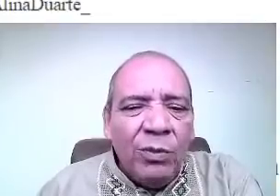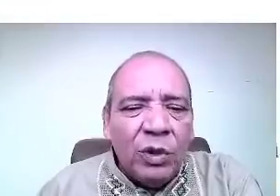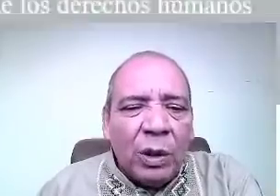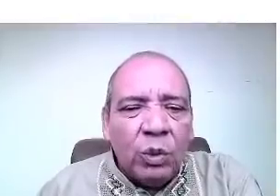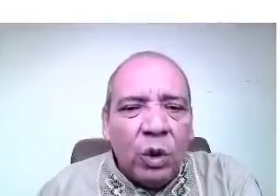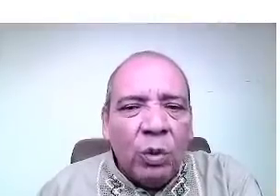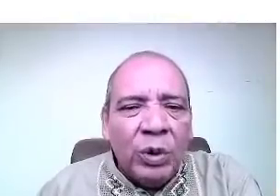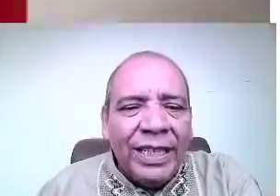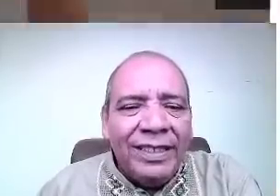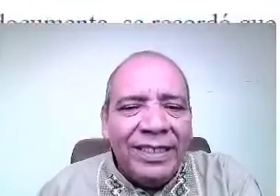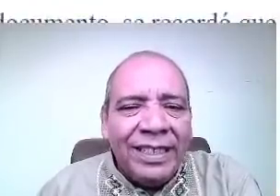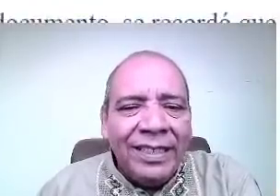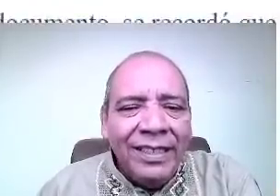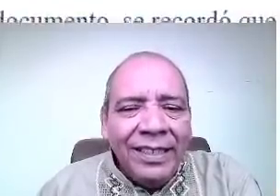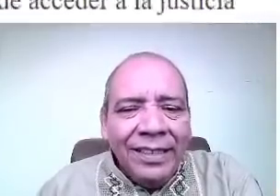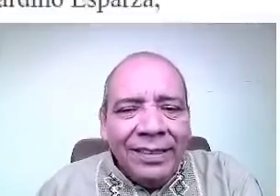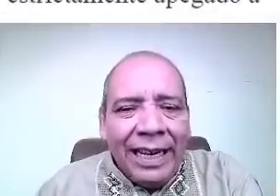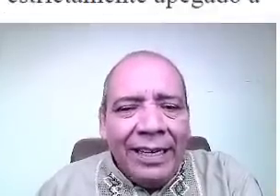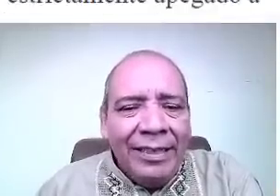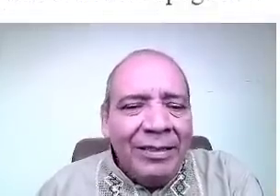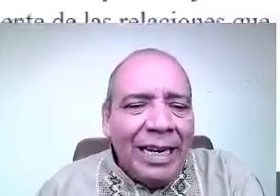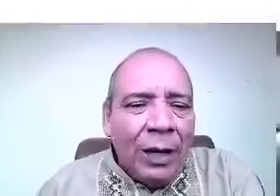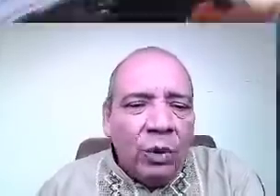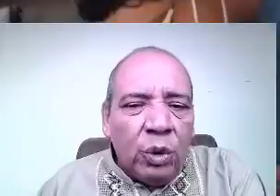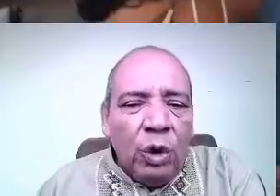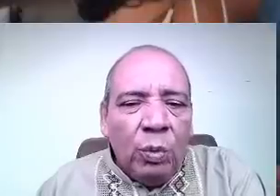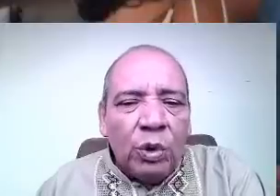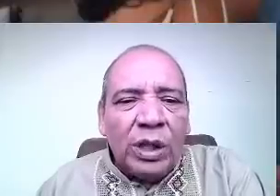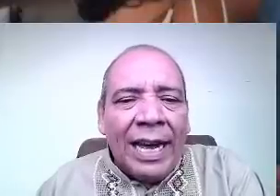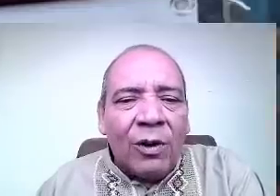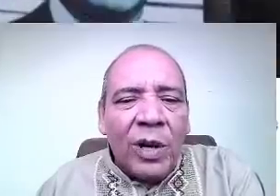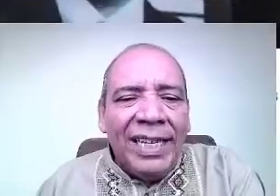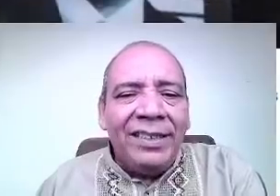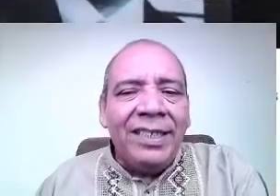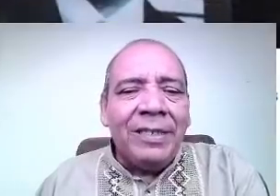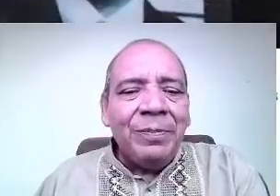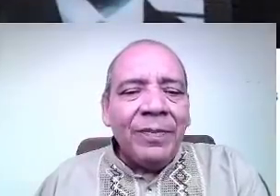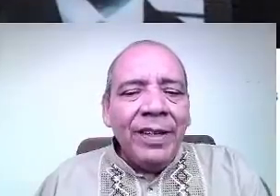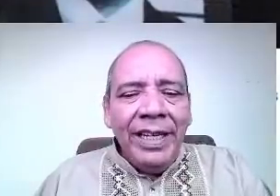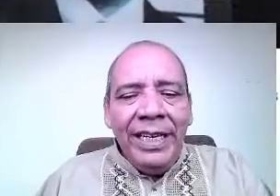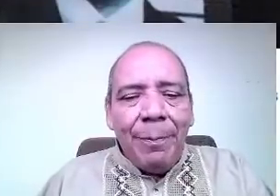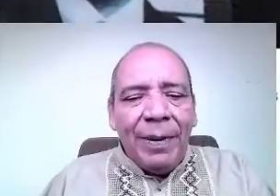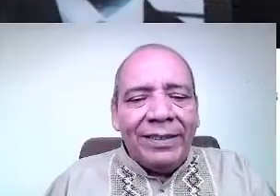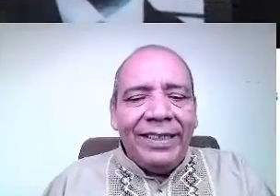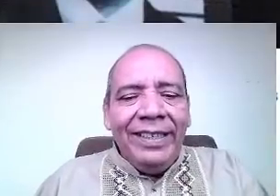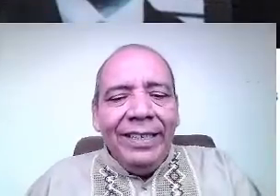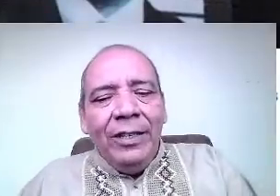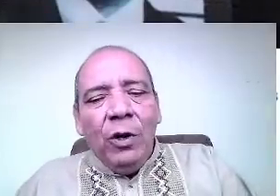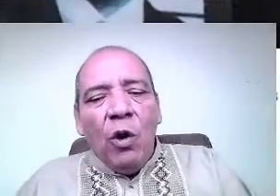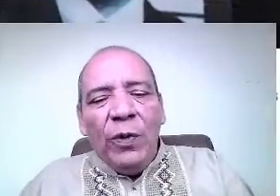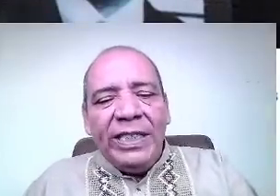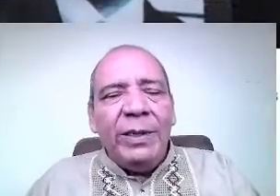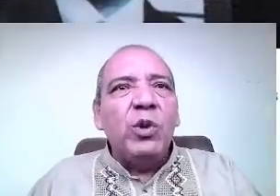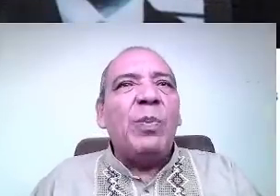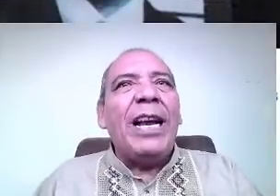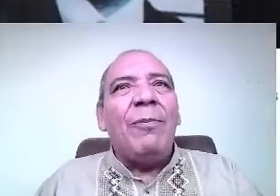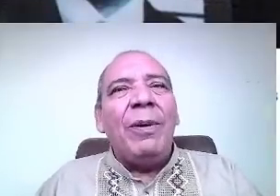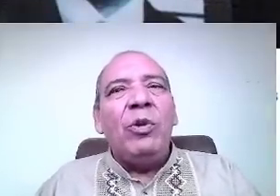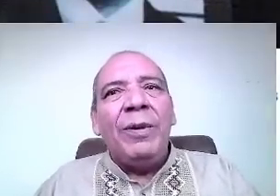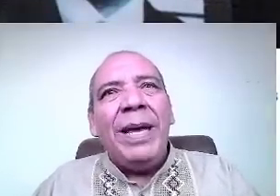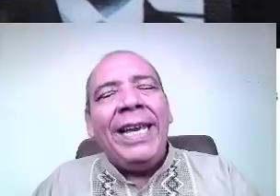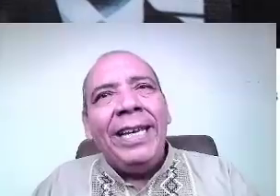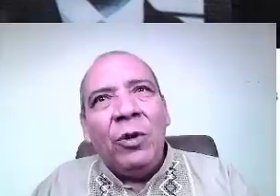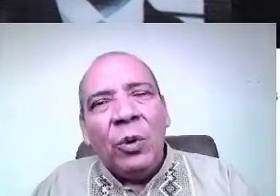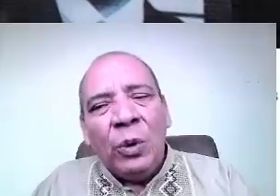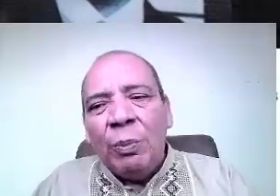los organismos autónomos dejen de ser tan autónomos, arrogantes y aparte ofensivos para el